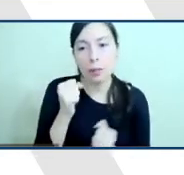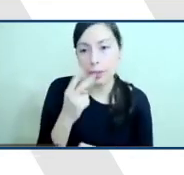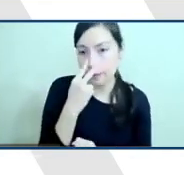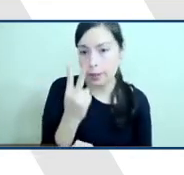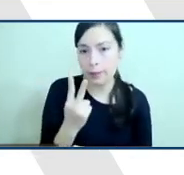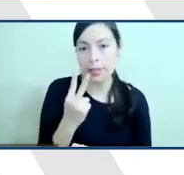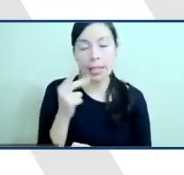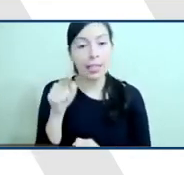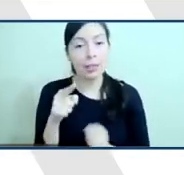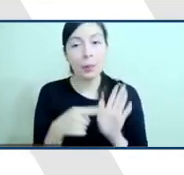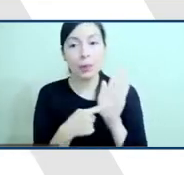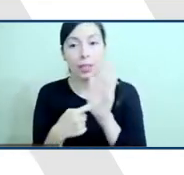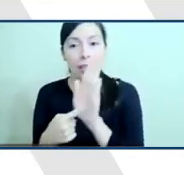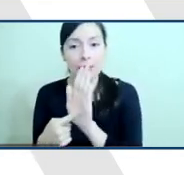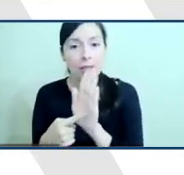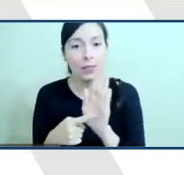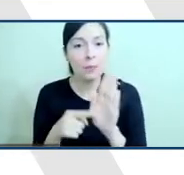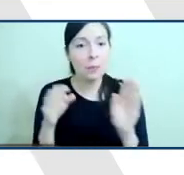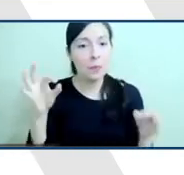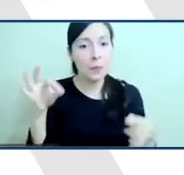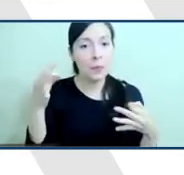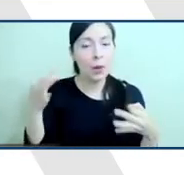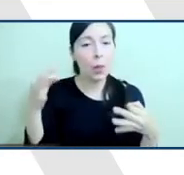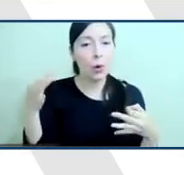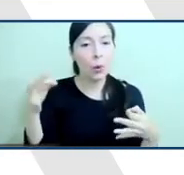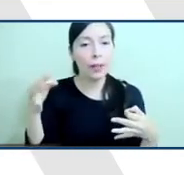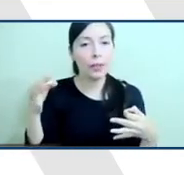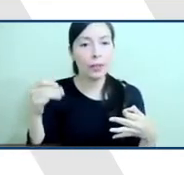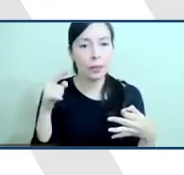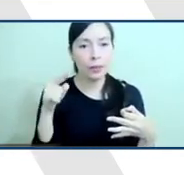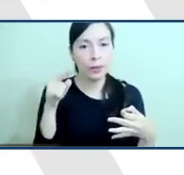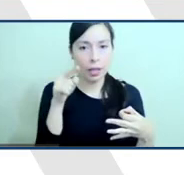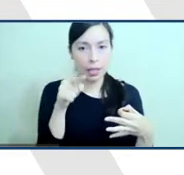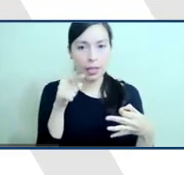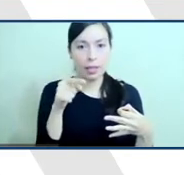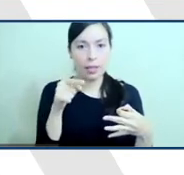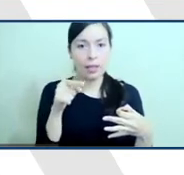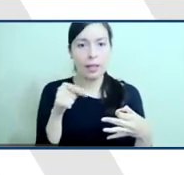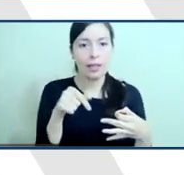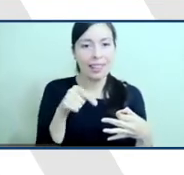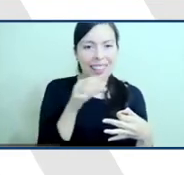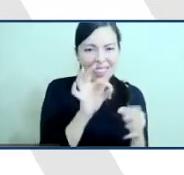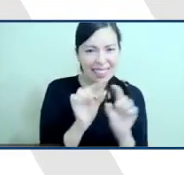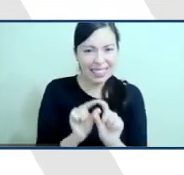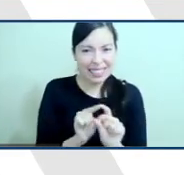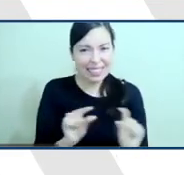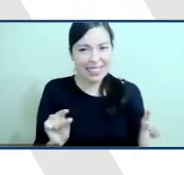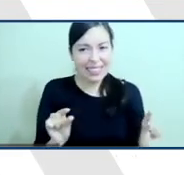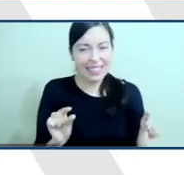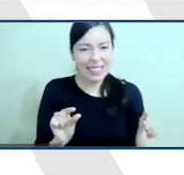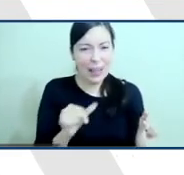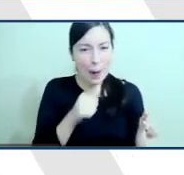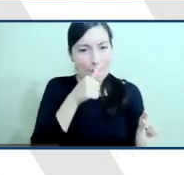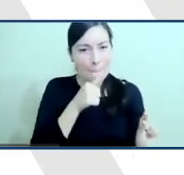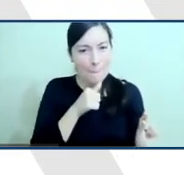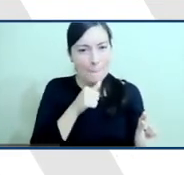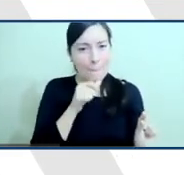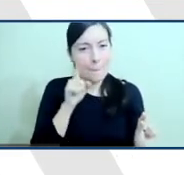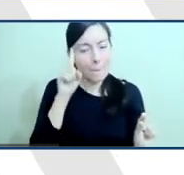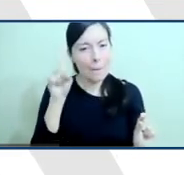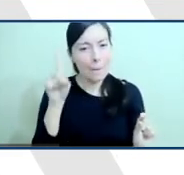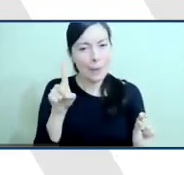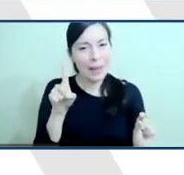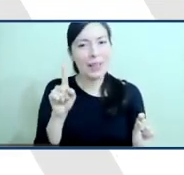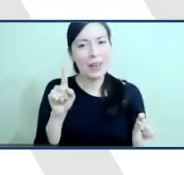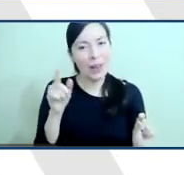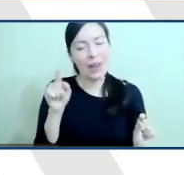acá son los archivos que en su momento pueden ver, están marcados muy como confidencial, etcétera, pero que cuentan qué es lo que está pasando